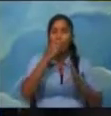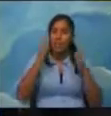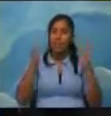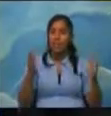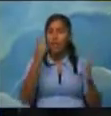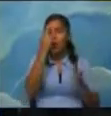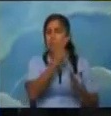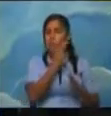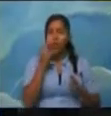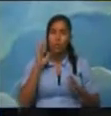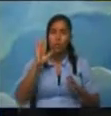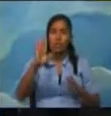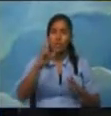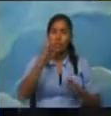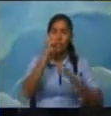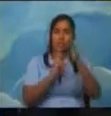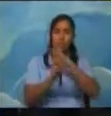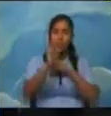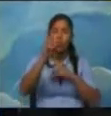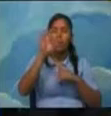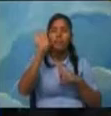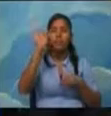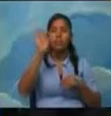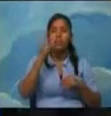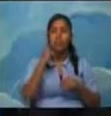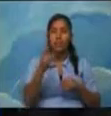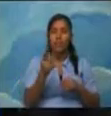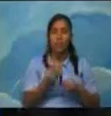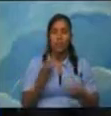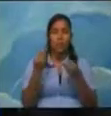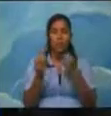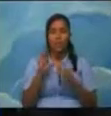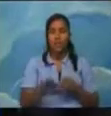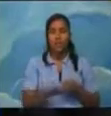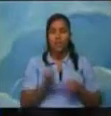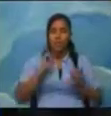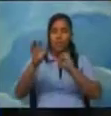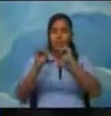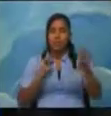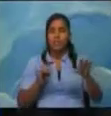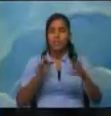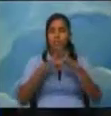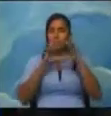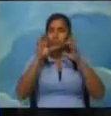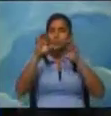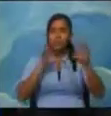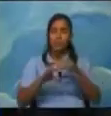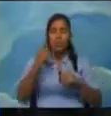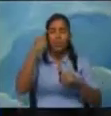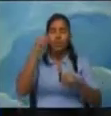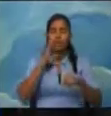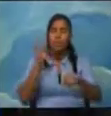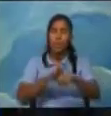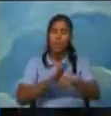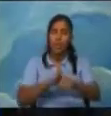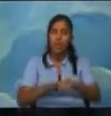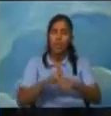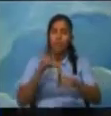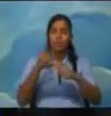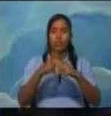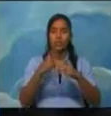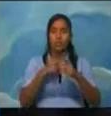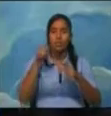en el versículo 29. Dice que como van a estar esparcidos por las naciones por causa del pecado, y oiga, esto es